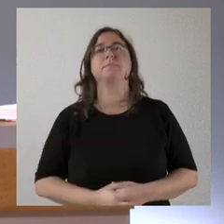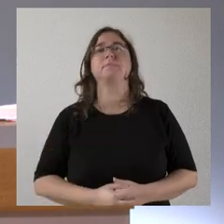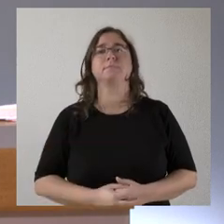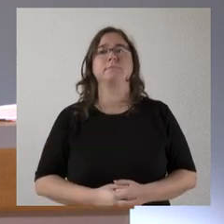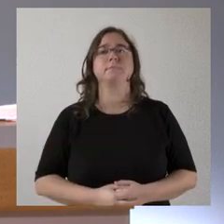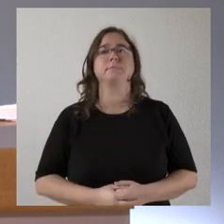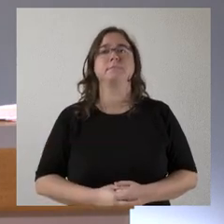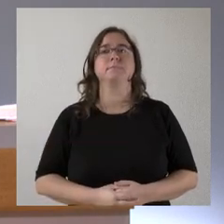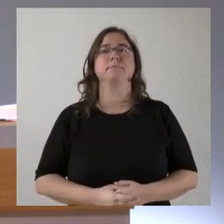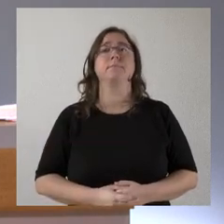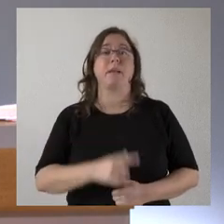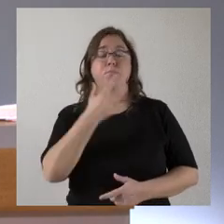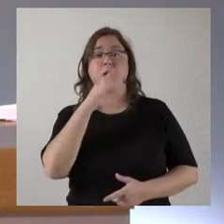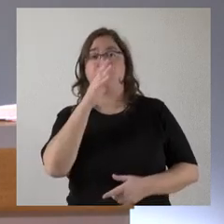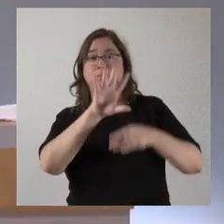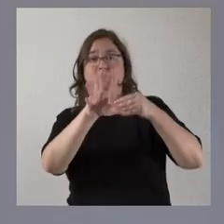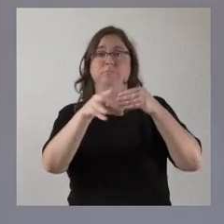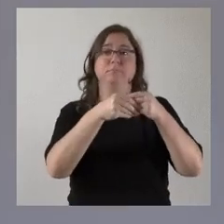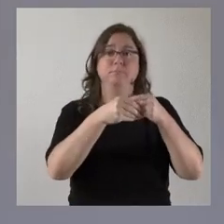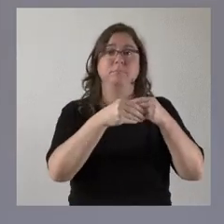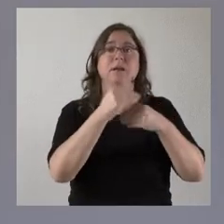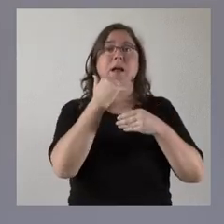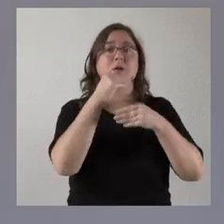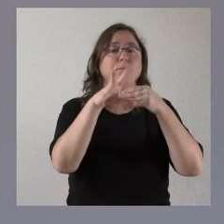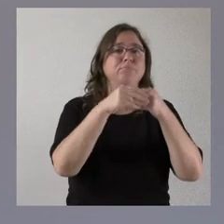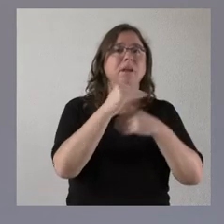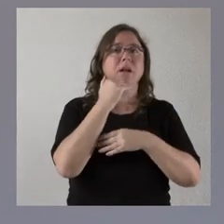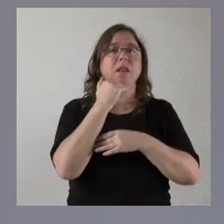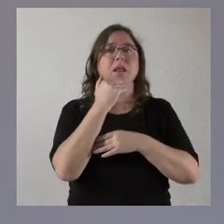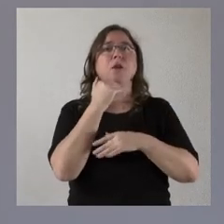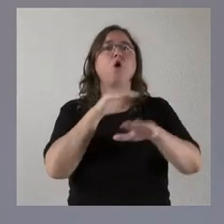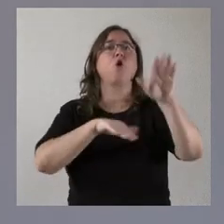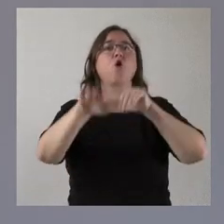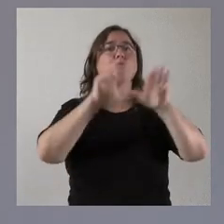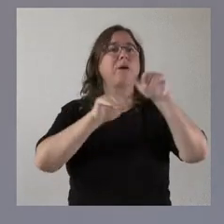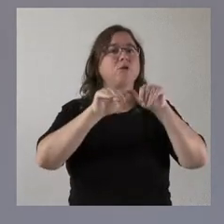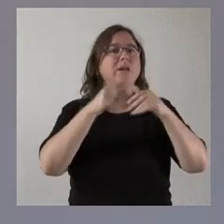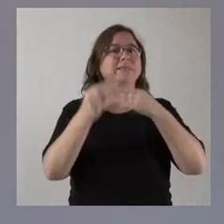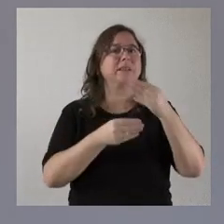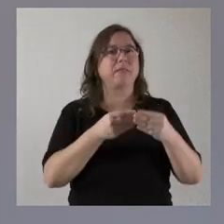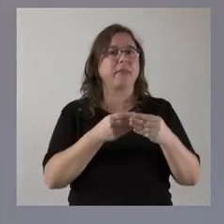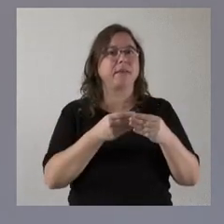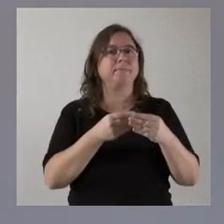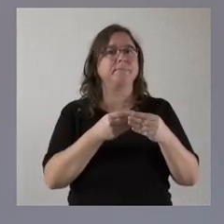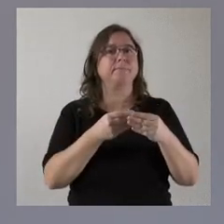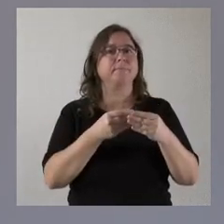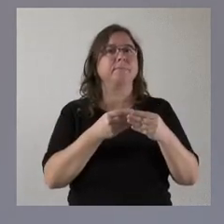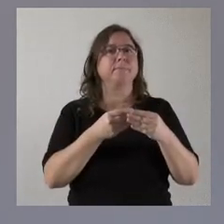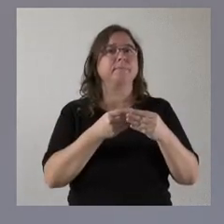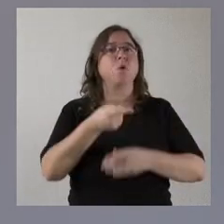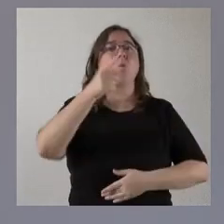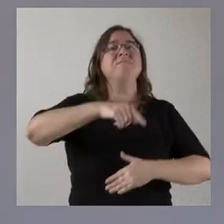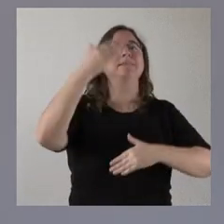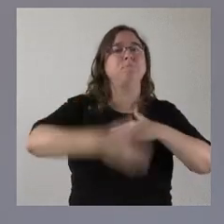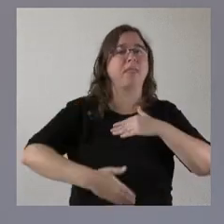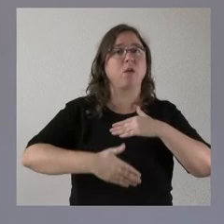sí empieza por Añadir una información más que la convocatoria Se ha producido y deja un mes de plazo